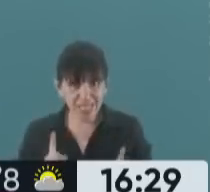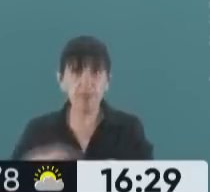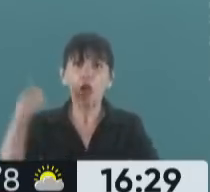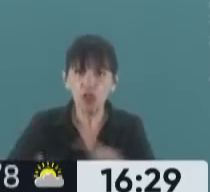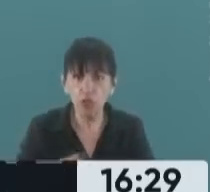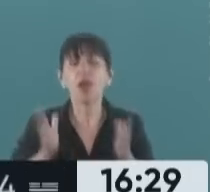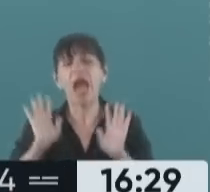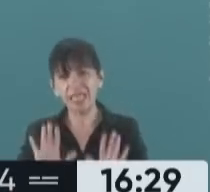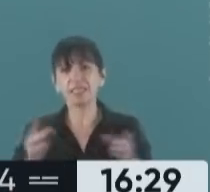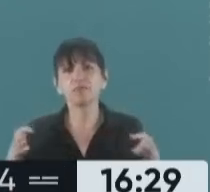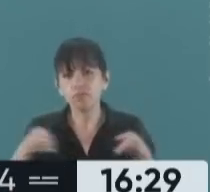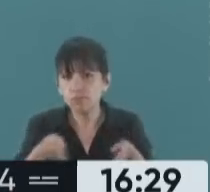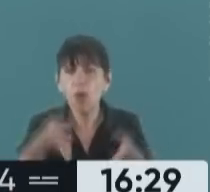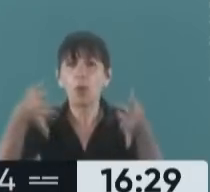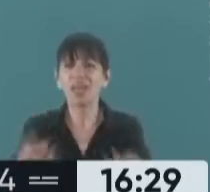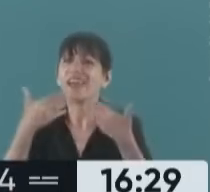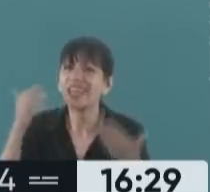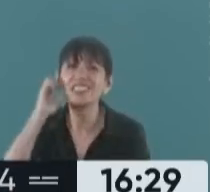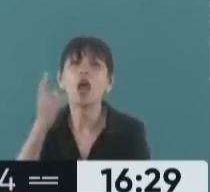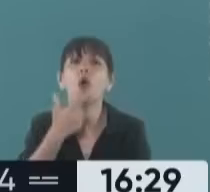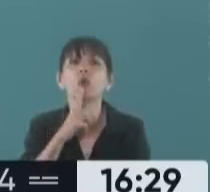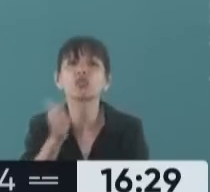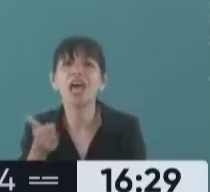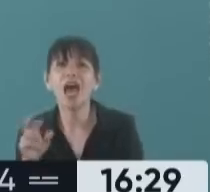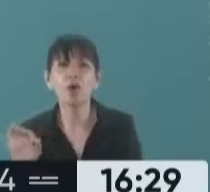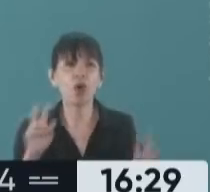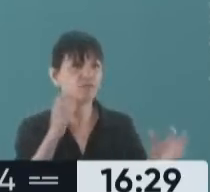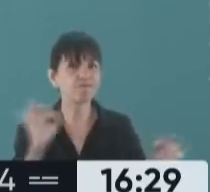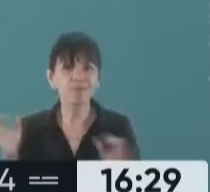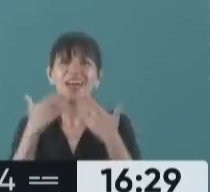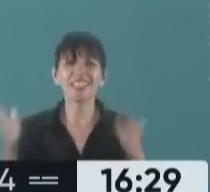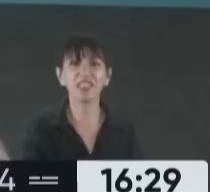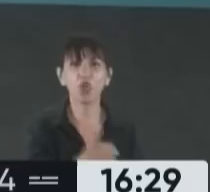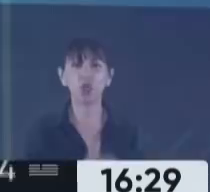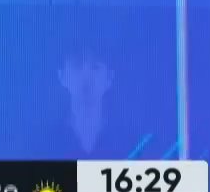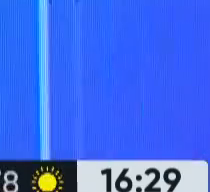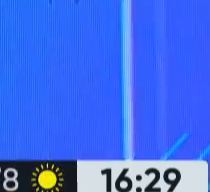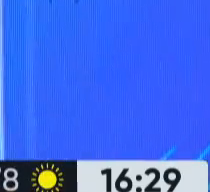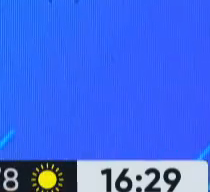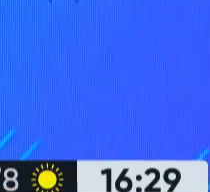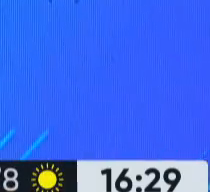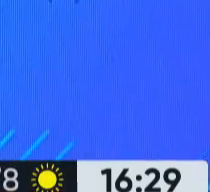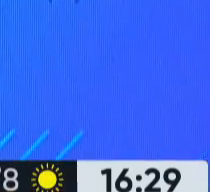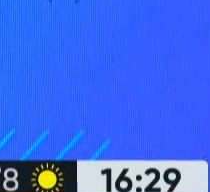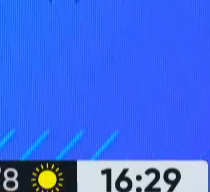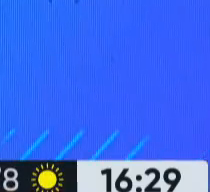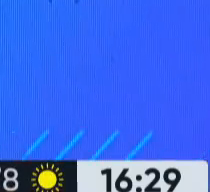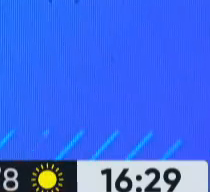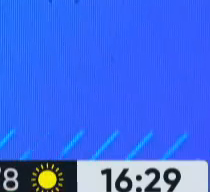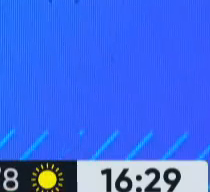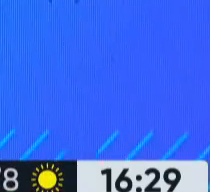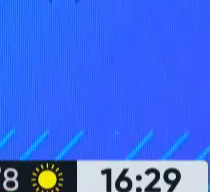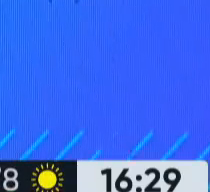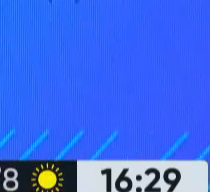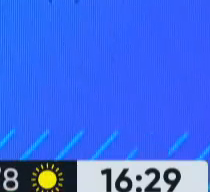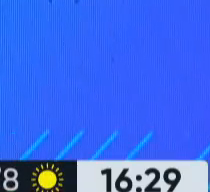seguir en la senda correcta. Muchas gracias, Gustavo. ¿Estamos todos? Muchas gracias a todos y todas. Bien, Gabriela Cerruti,